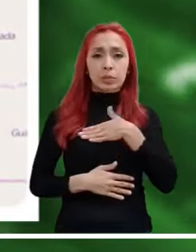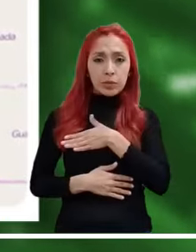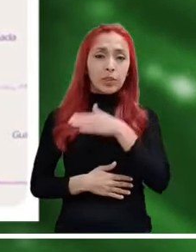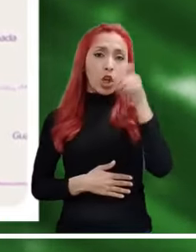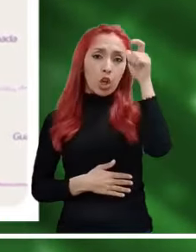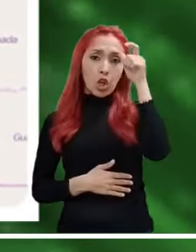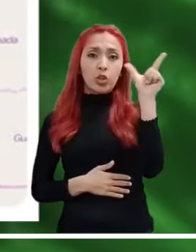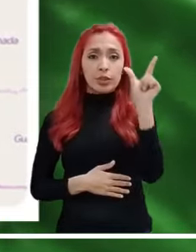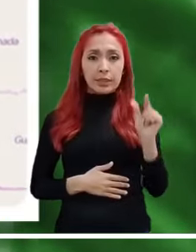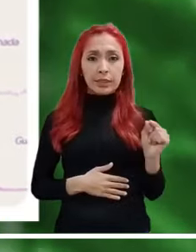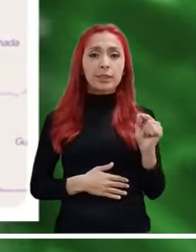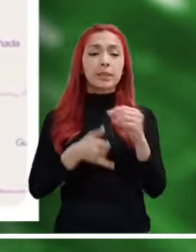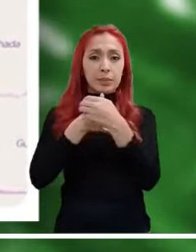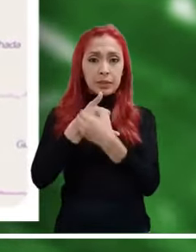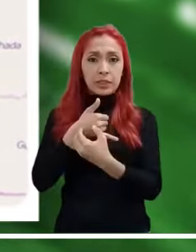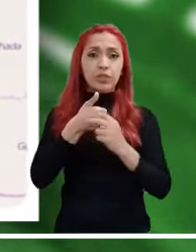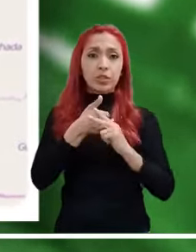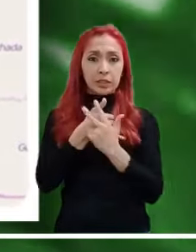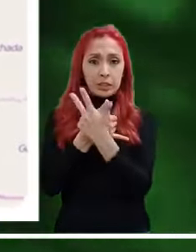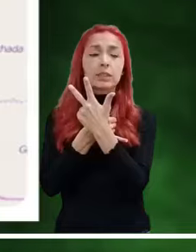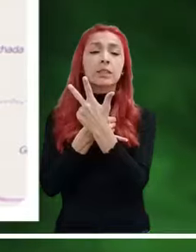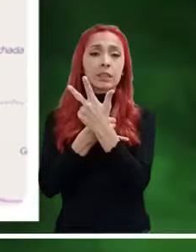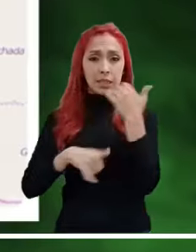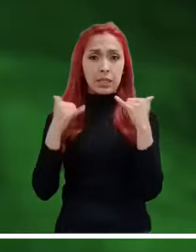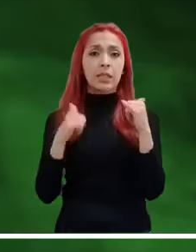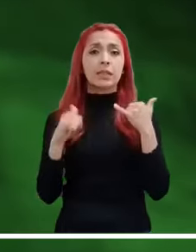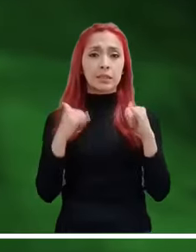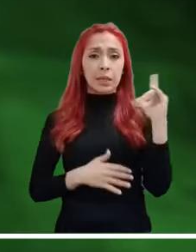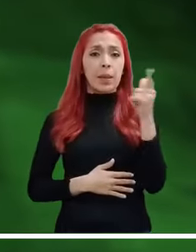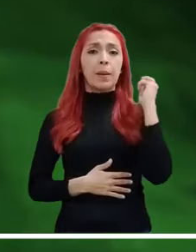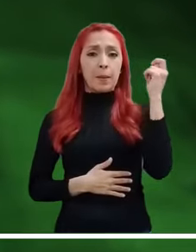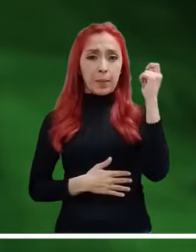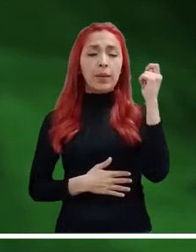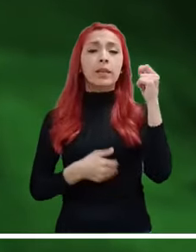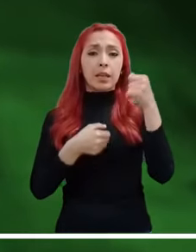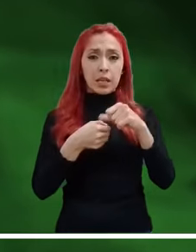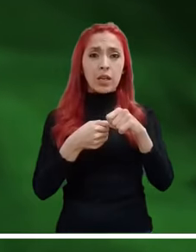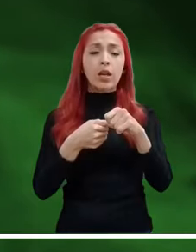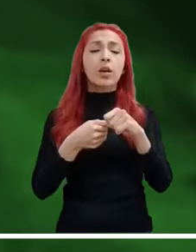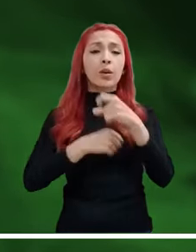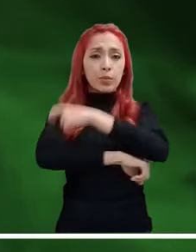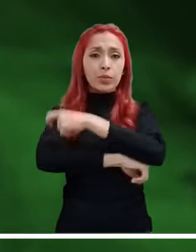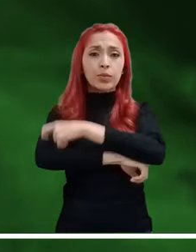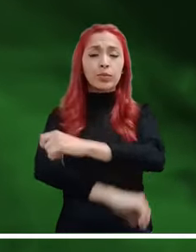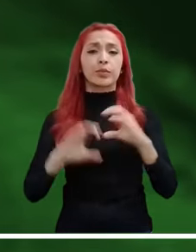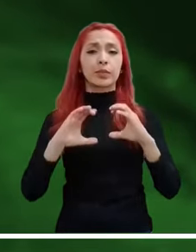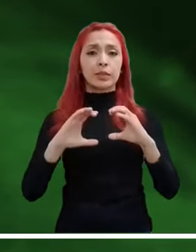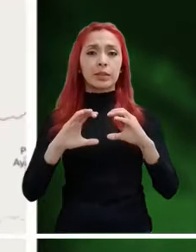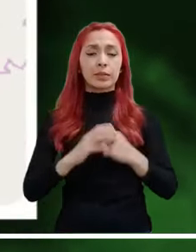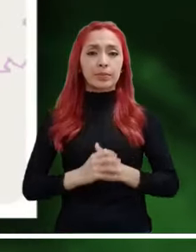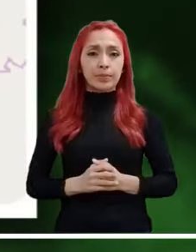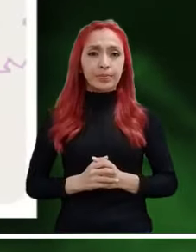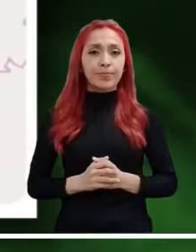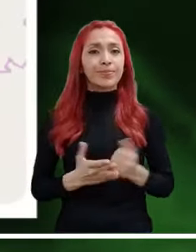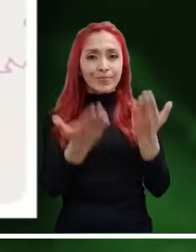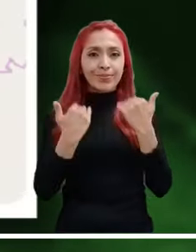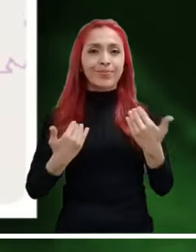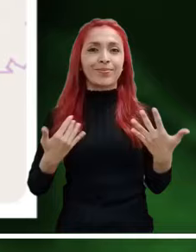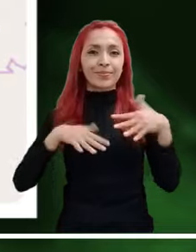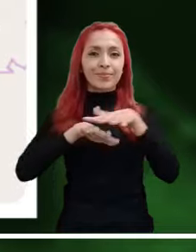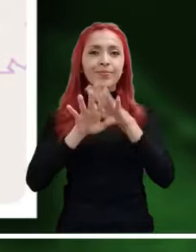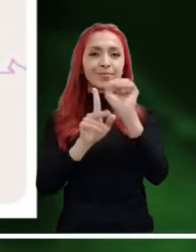Recomendamos estar atentos a los posibles deslizamientos en Bolívar, Córdoba, Cesar, el Pacífico, los Andes,